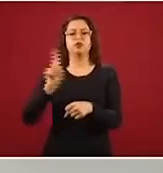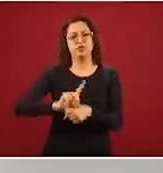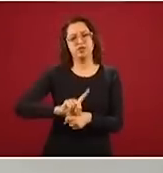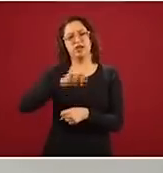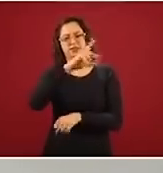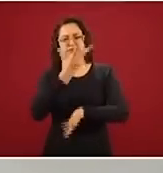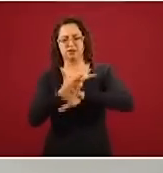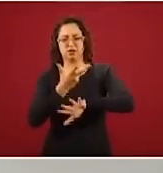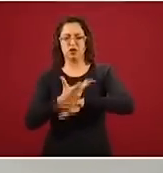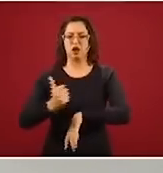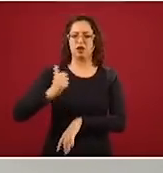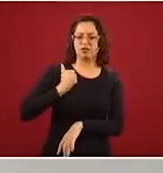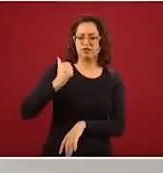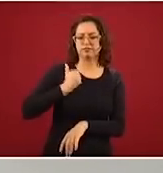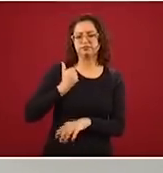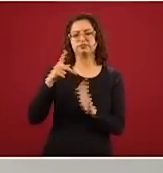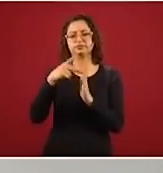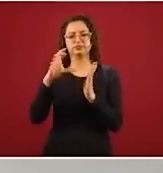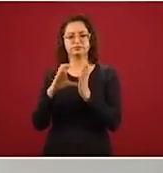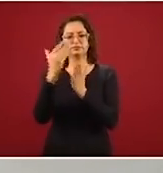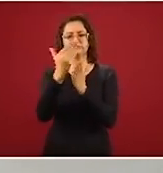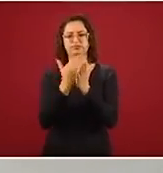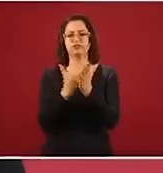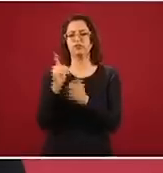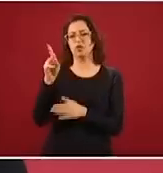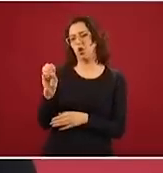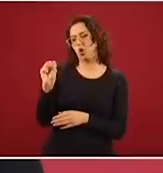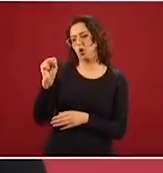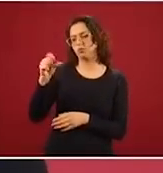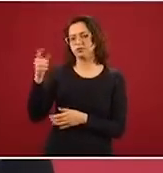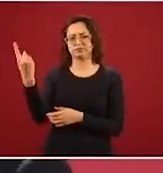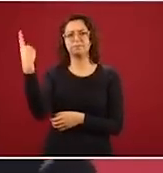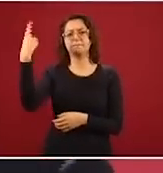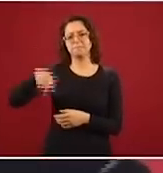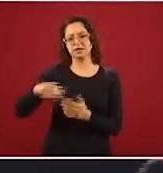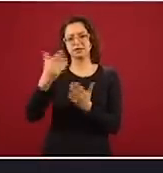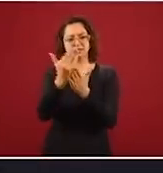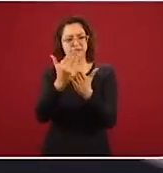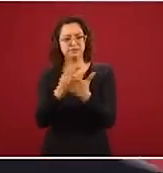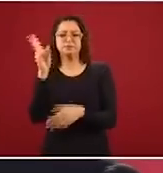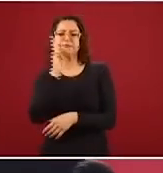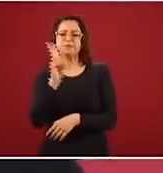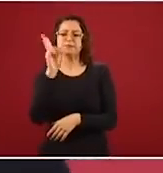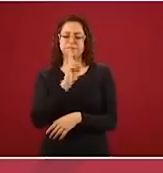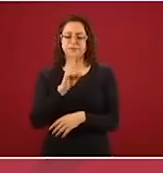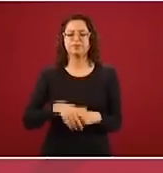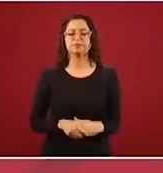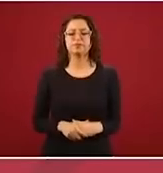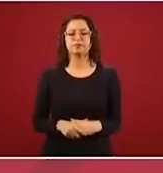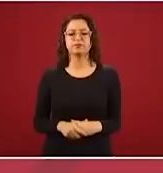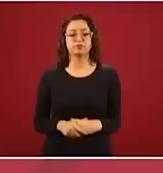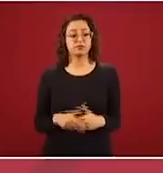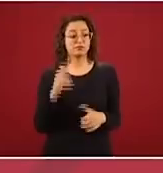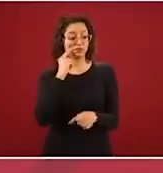y Canadá, usando el protocolo técnico de la Organización Mundial de la Salud. Los protocolos técnicos de